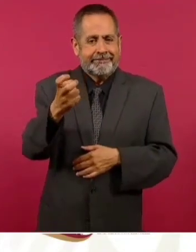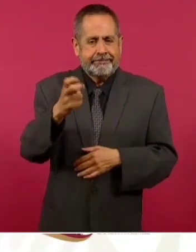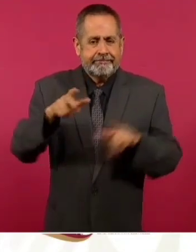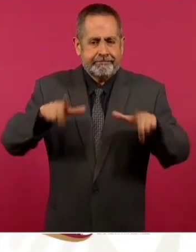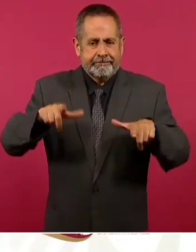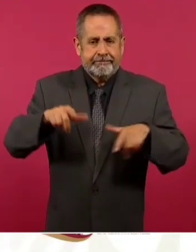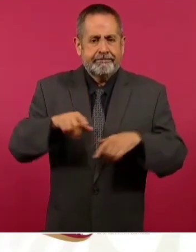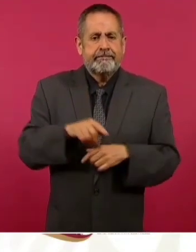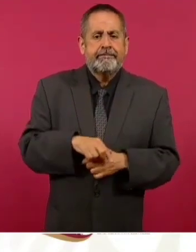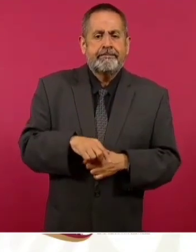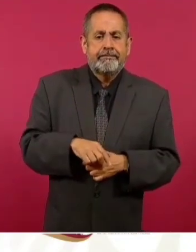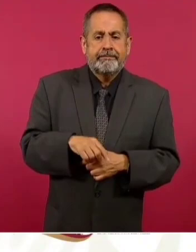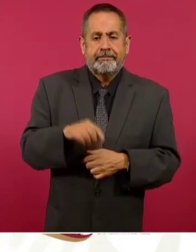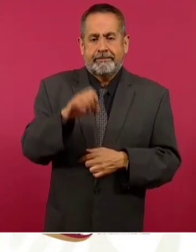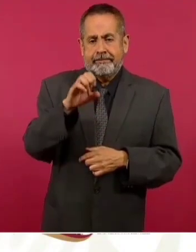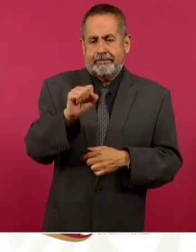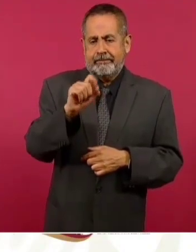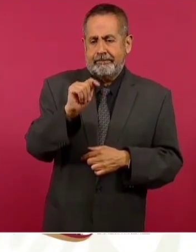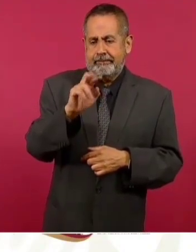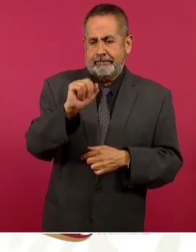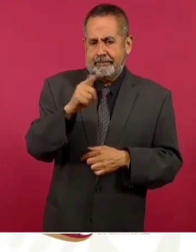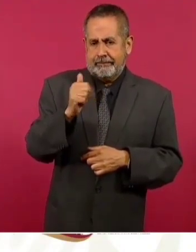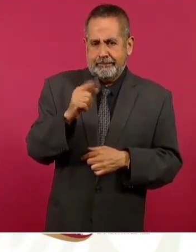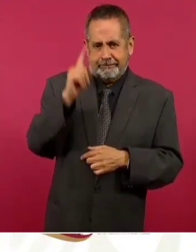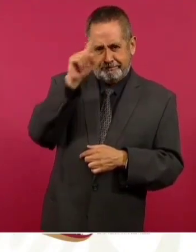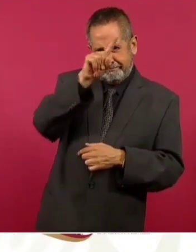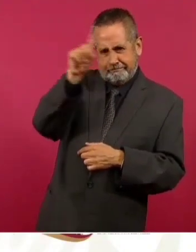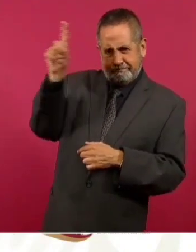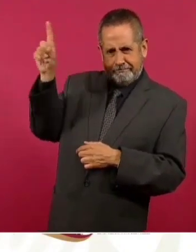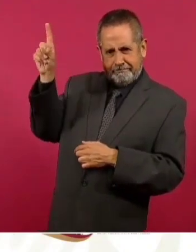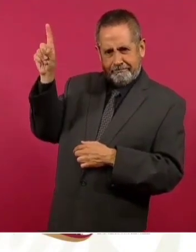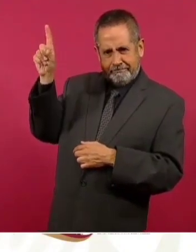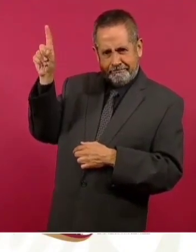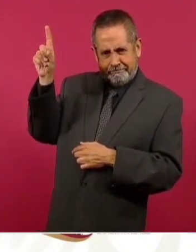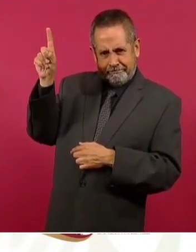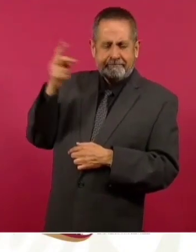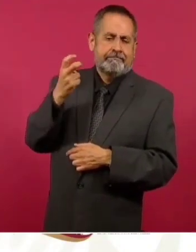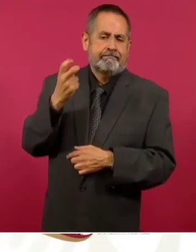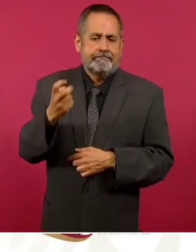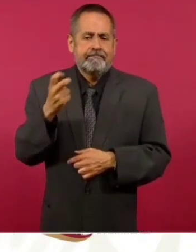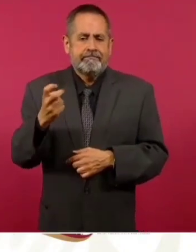estrategiaenelaula.cep.gov.mx. Esto es todo por hoy.